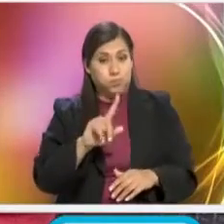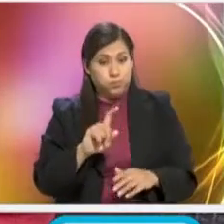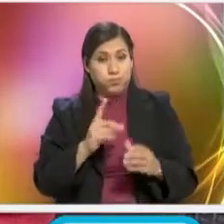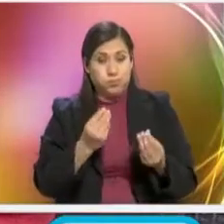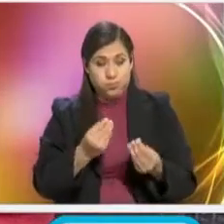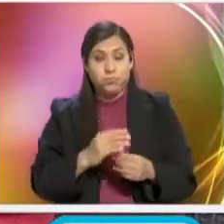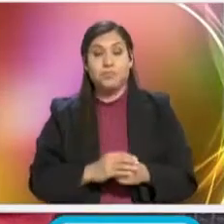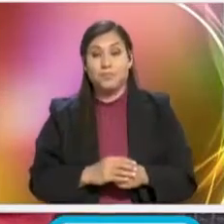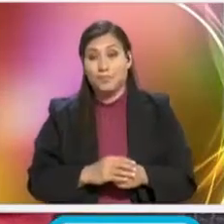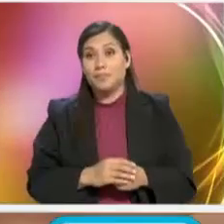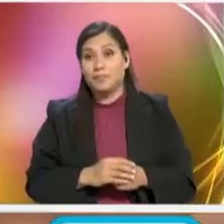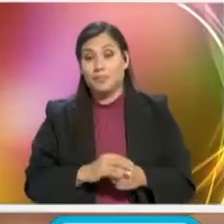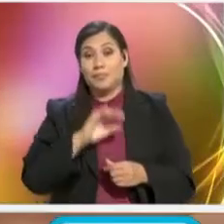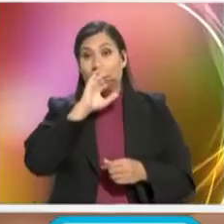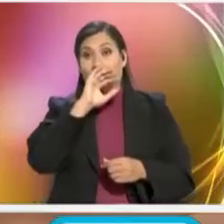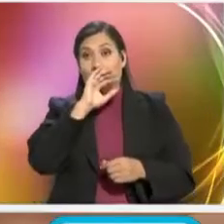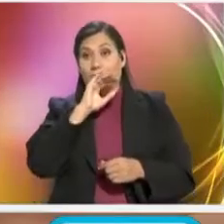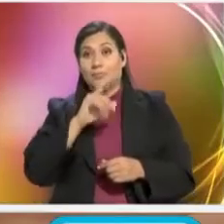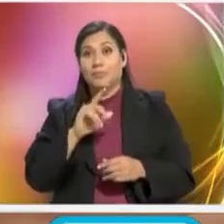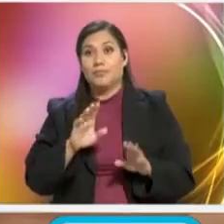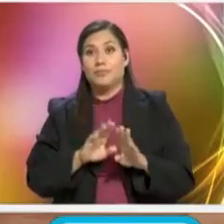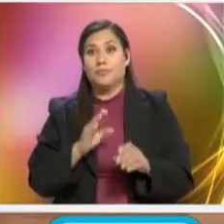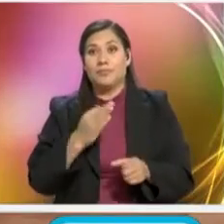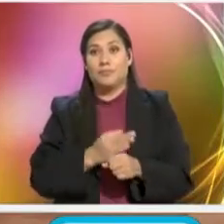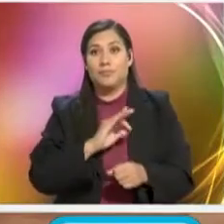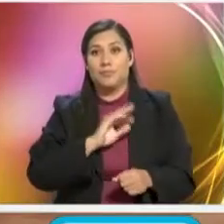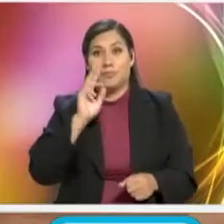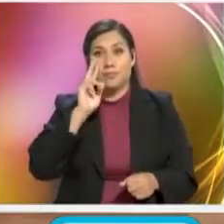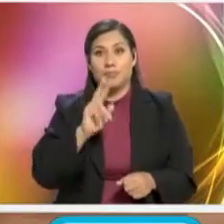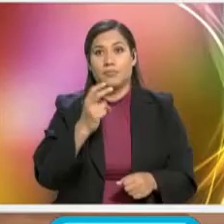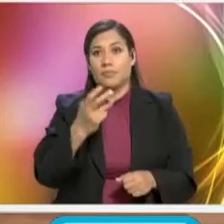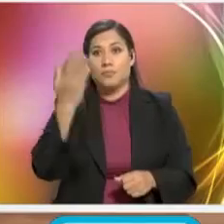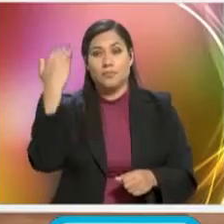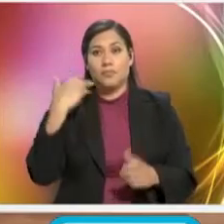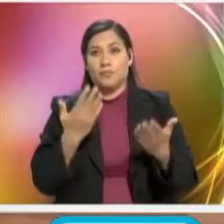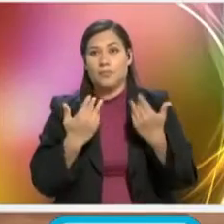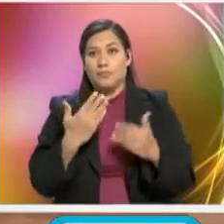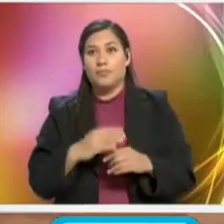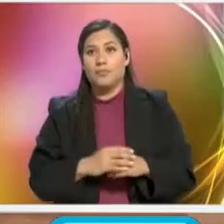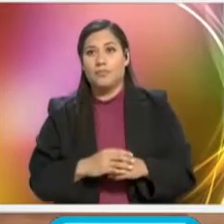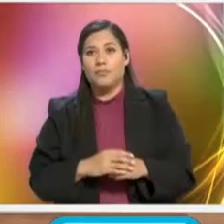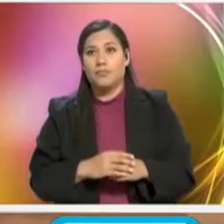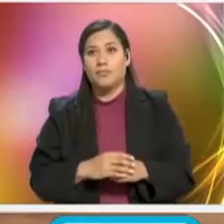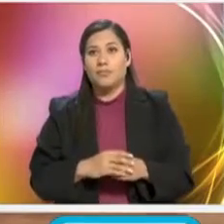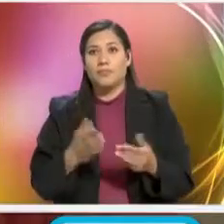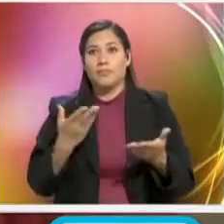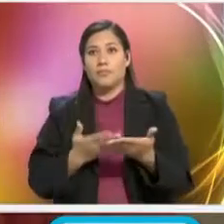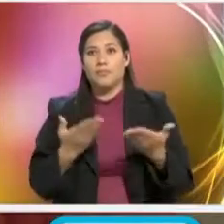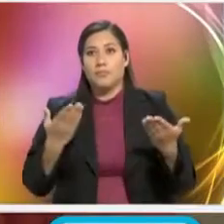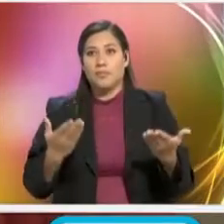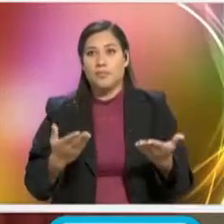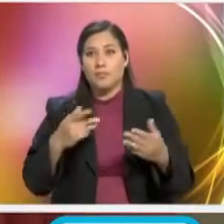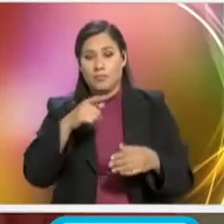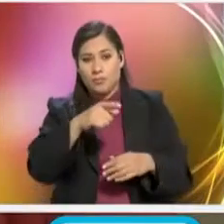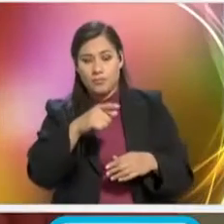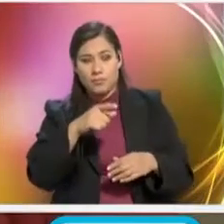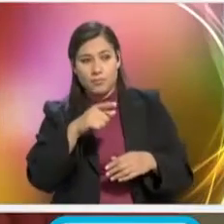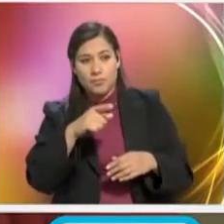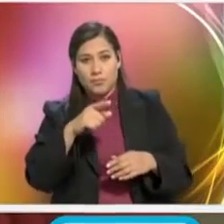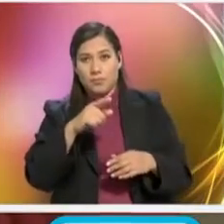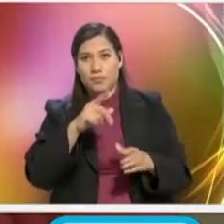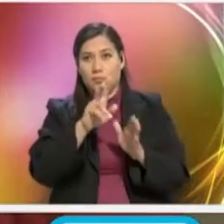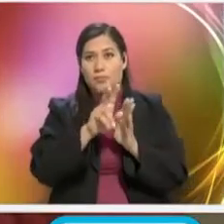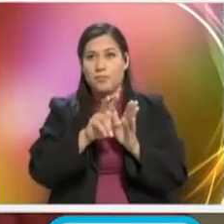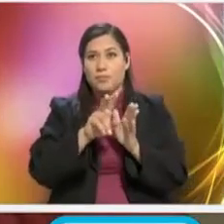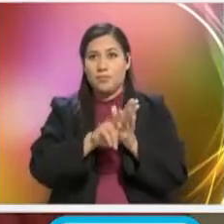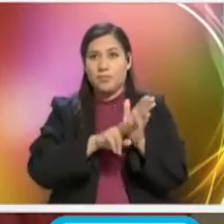punto de vista, ¿no? Exactamente, sí, Que lo entonces, podemos ya bueno. disfrutar en tiempo real. Eso Claro. no pasaba antes. Sí, exactamente. Entonces, bueno, ahora entremos al visualizador